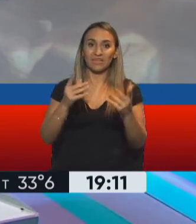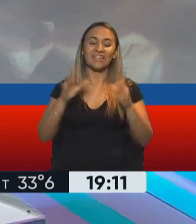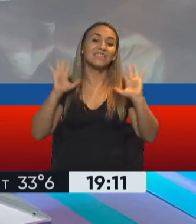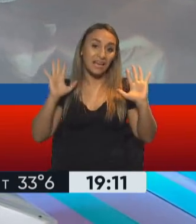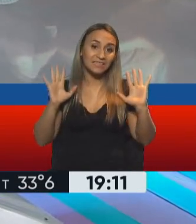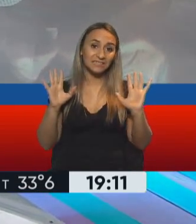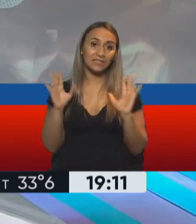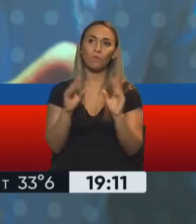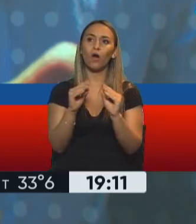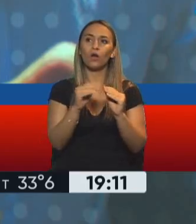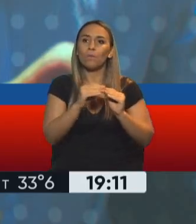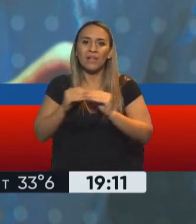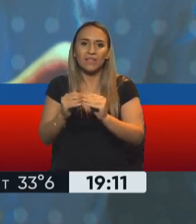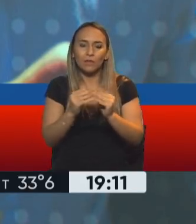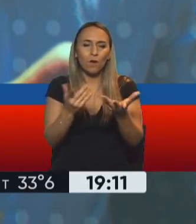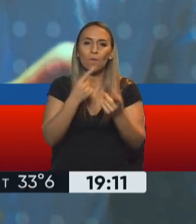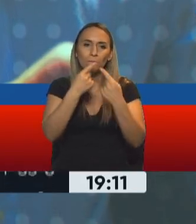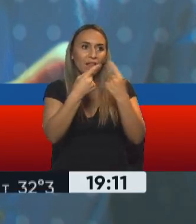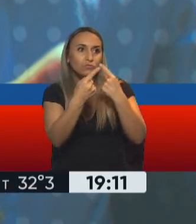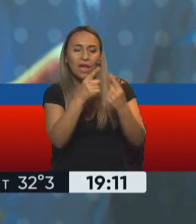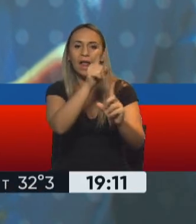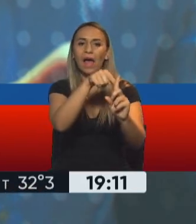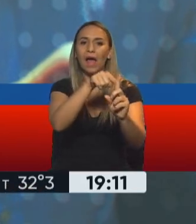datos suficientes como para preguntarle a Lanuse o como para